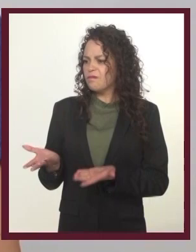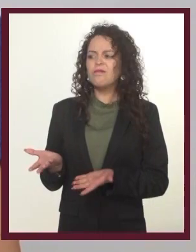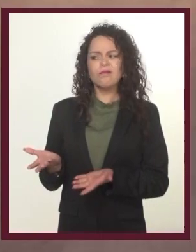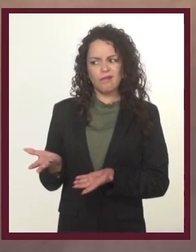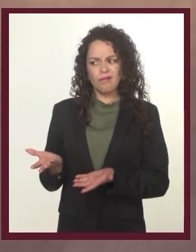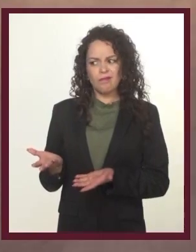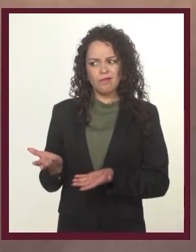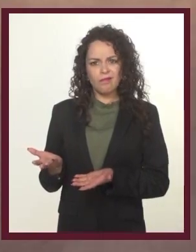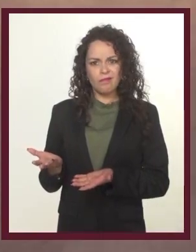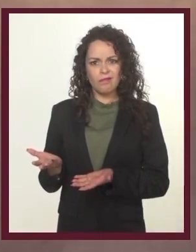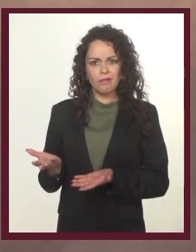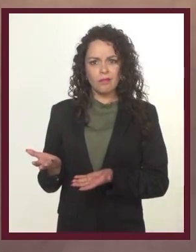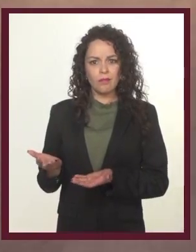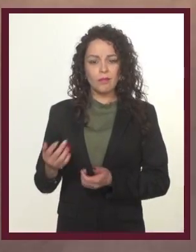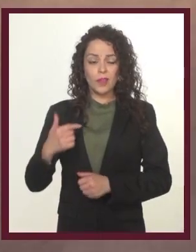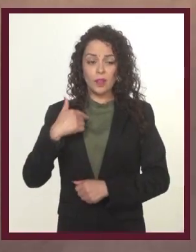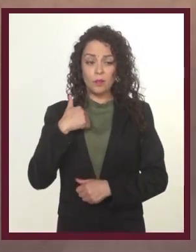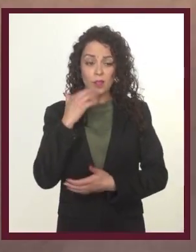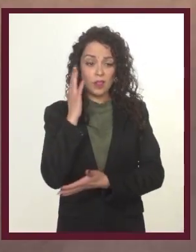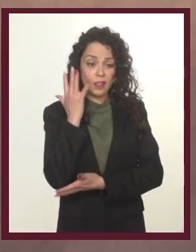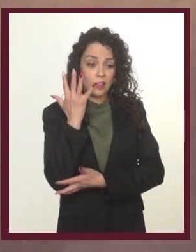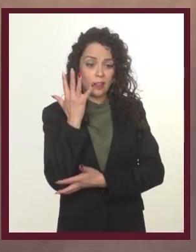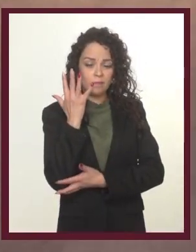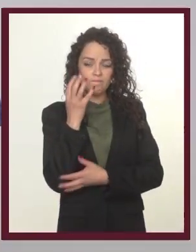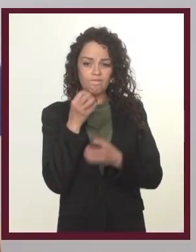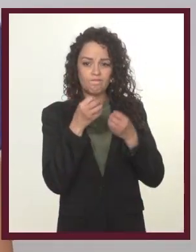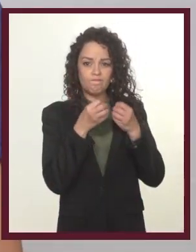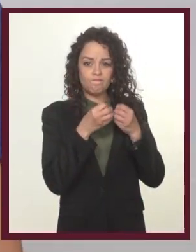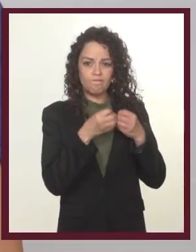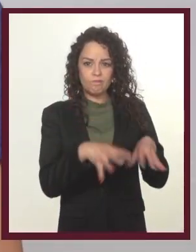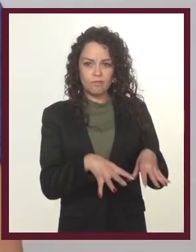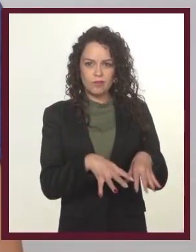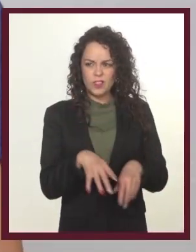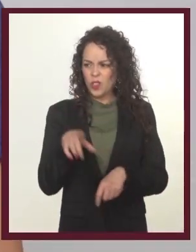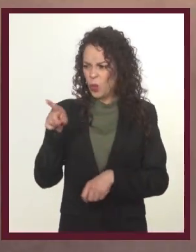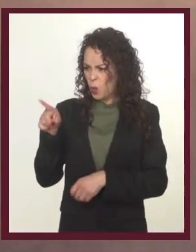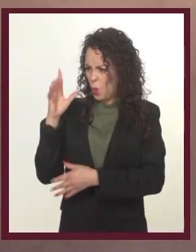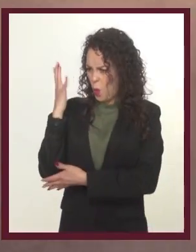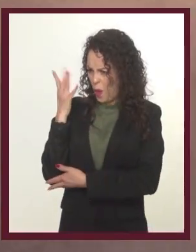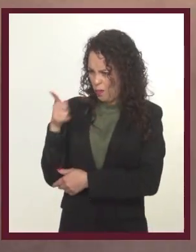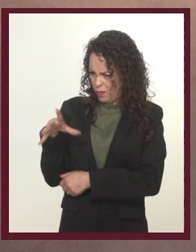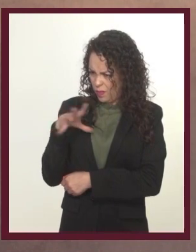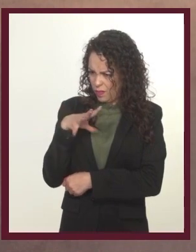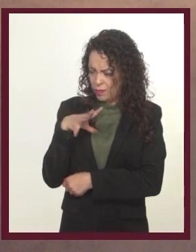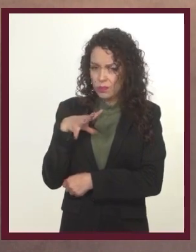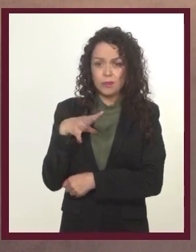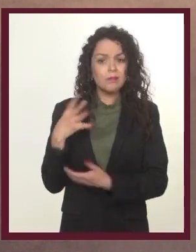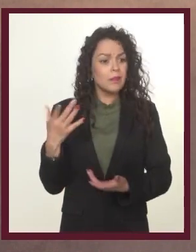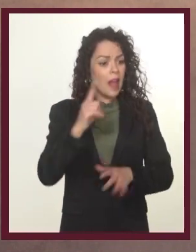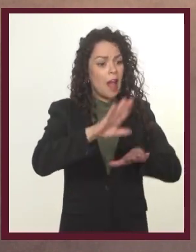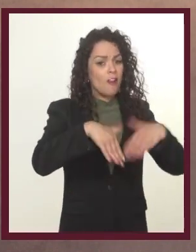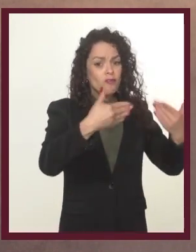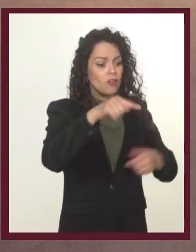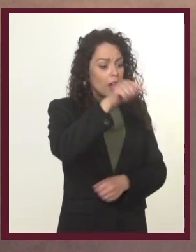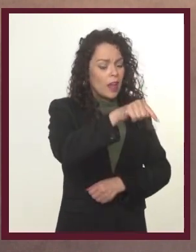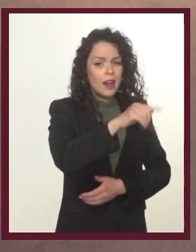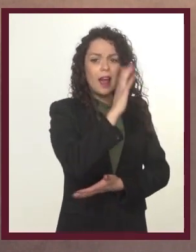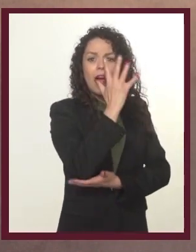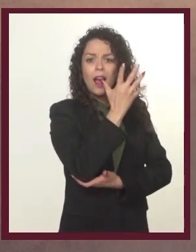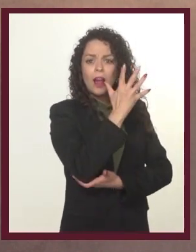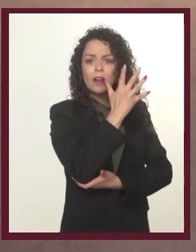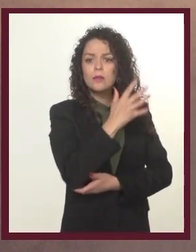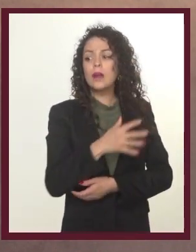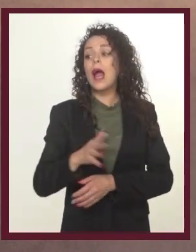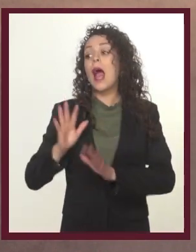ahora? Estropearon mi árbol. ¿Tu árbol? ¿Tienes un árbol? El árbol de aquí